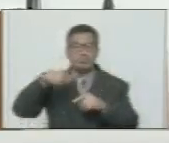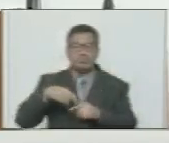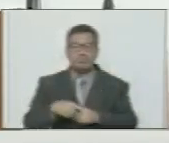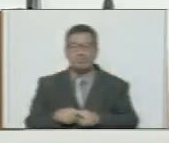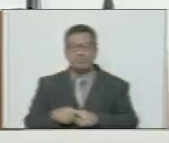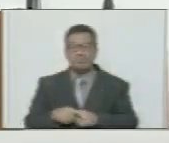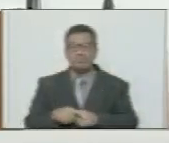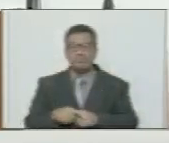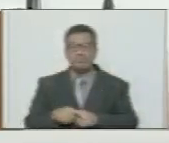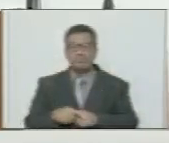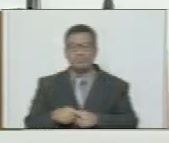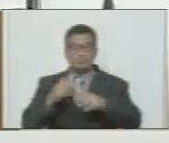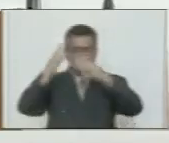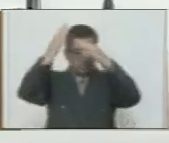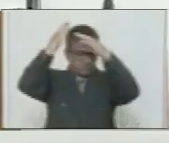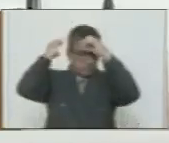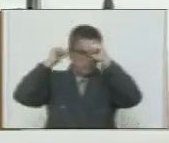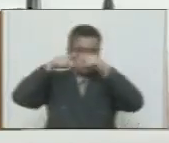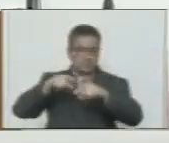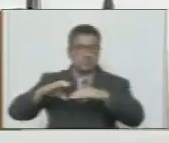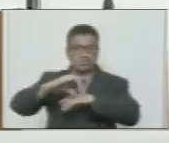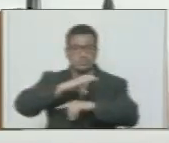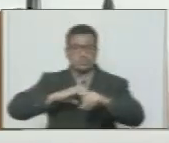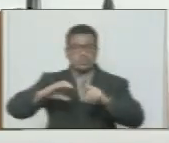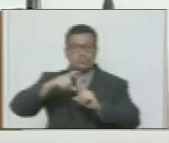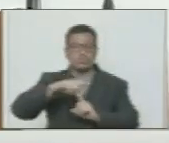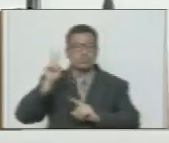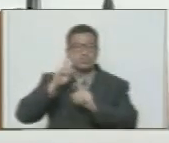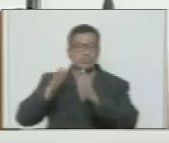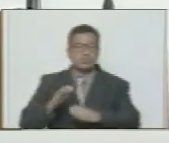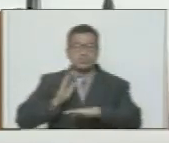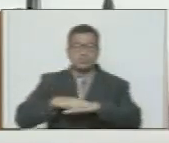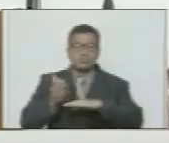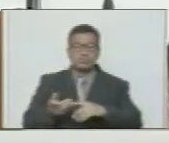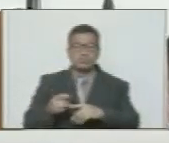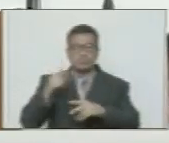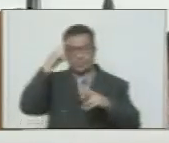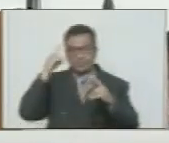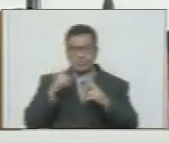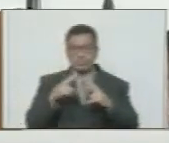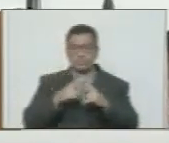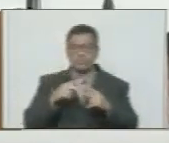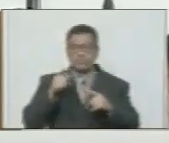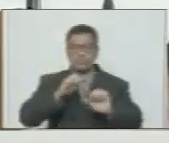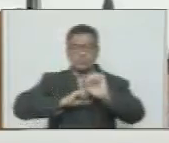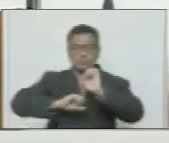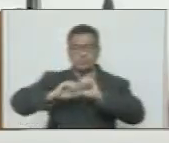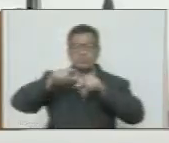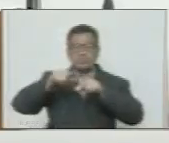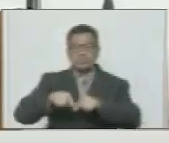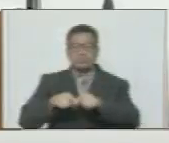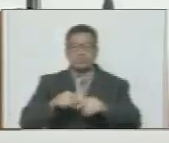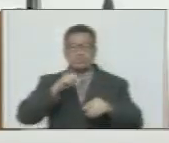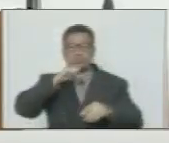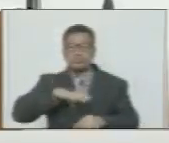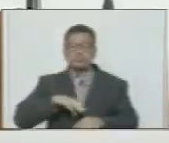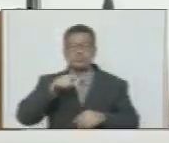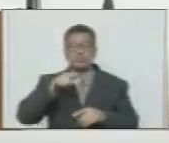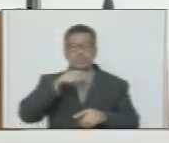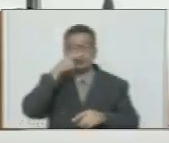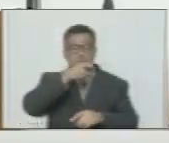sino también será un embajador de la cultura venezolana, porque es un conocedor y un defensor de